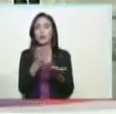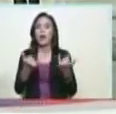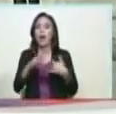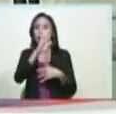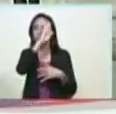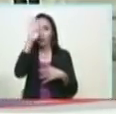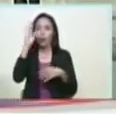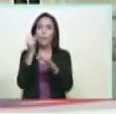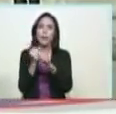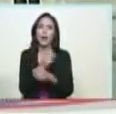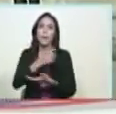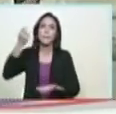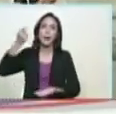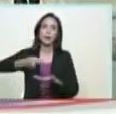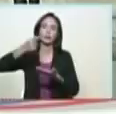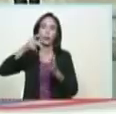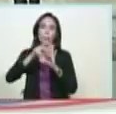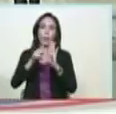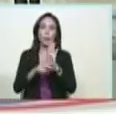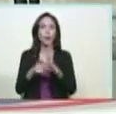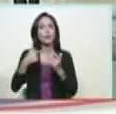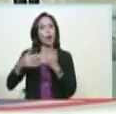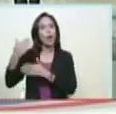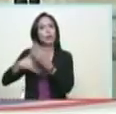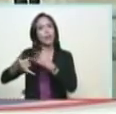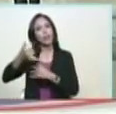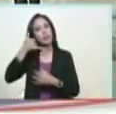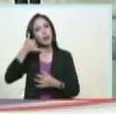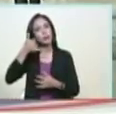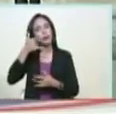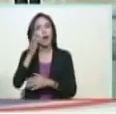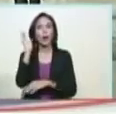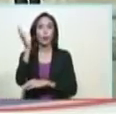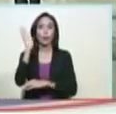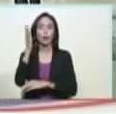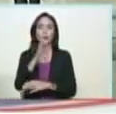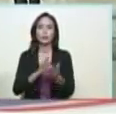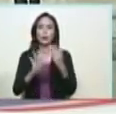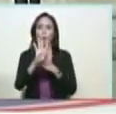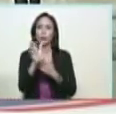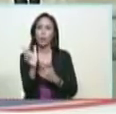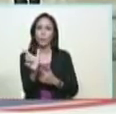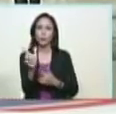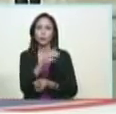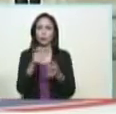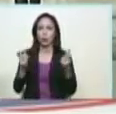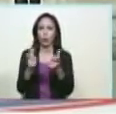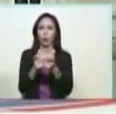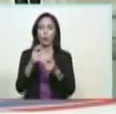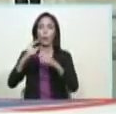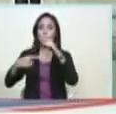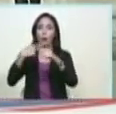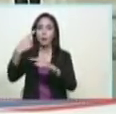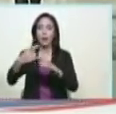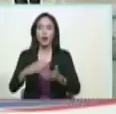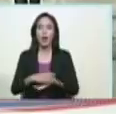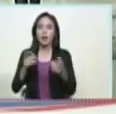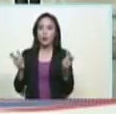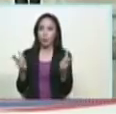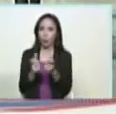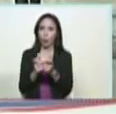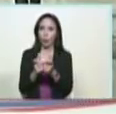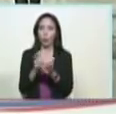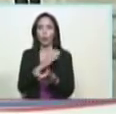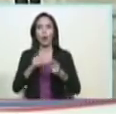programa está hablando con él por teléfono ahora sobre el congreso del partido y una reunión que vamos a tener mañana con la comisión